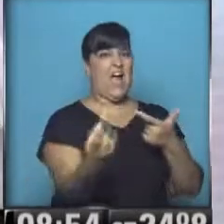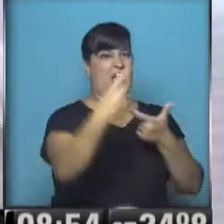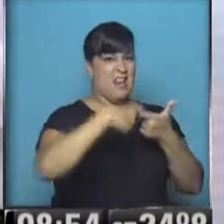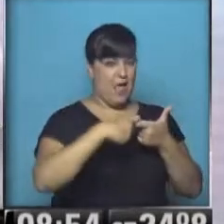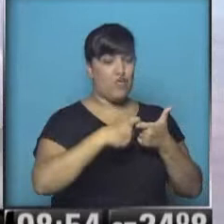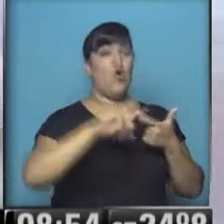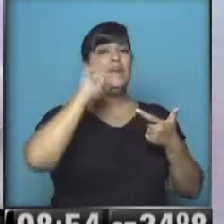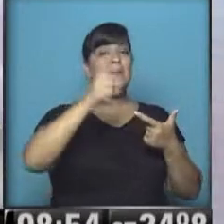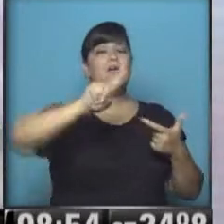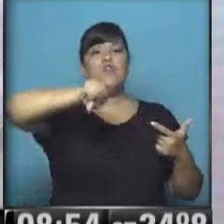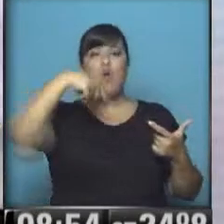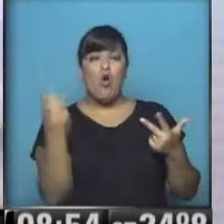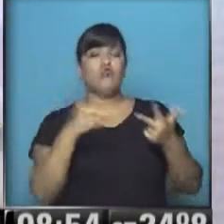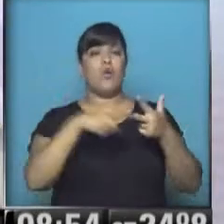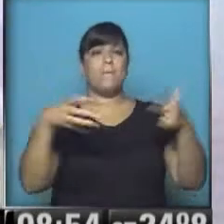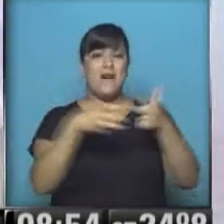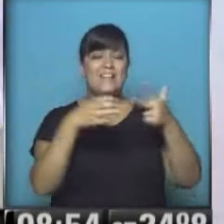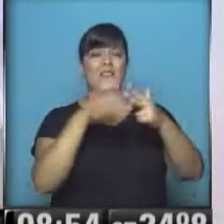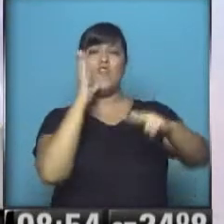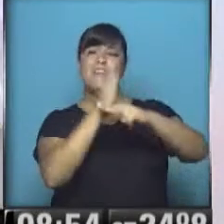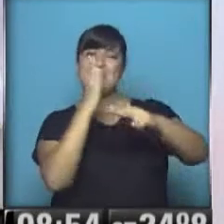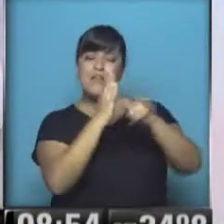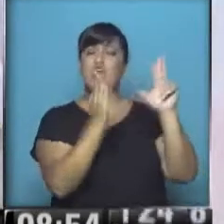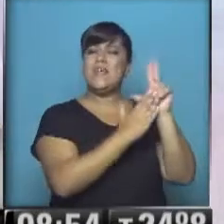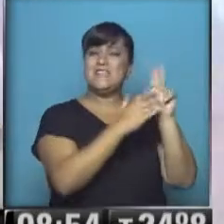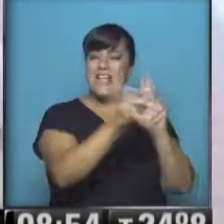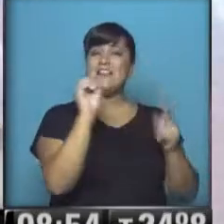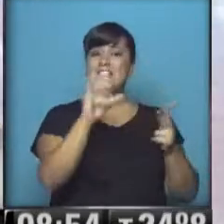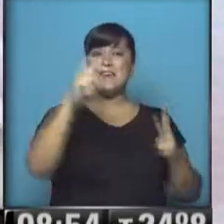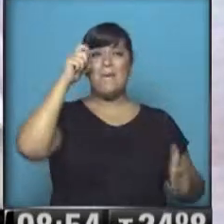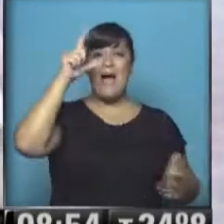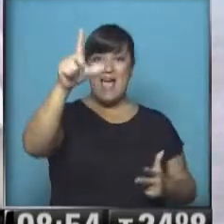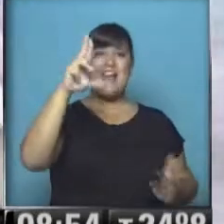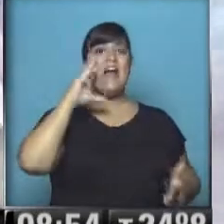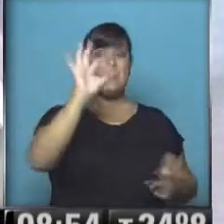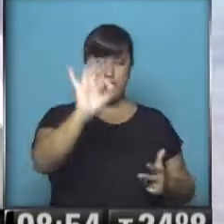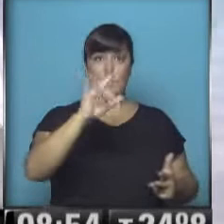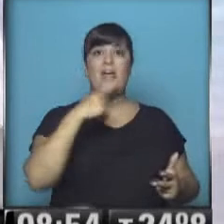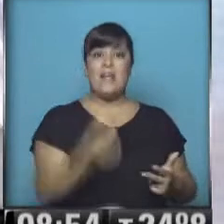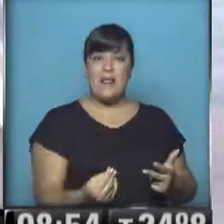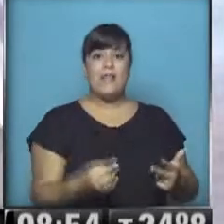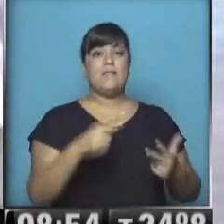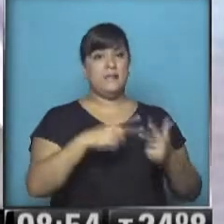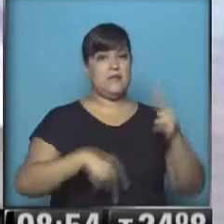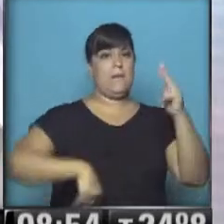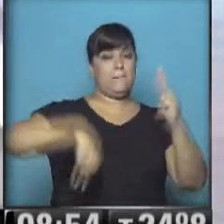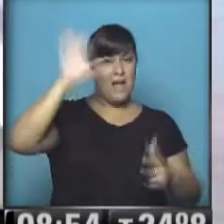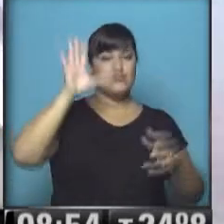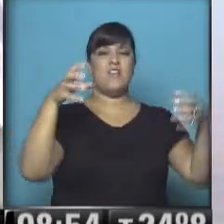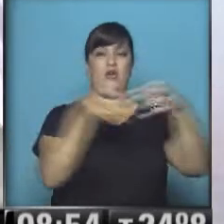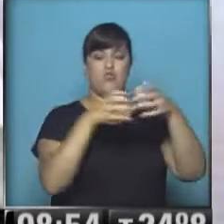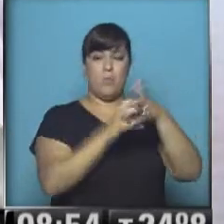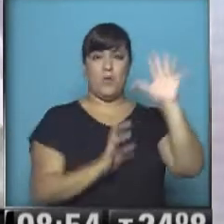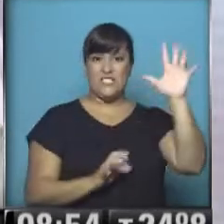otro otro partido de centroizquierda que se llama el río o sea que la coalición va a ser mayoritariamente de izquierda